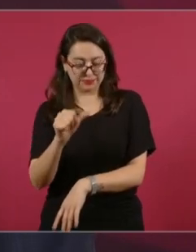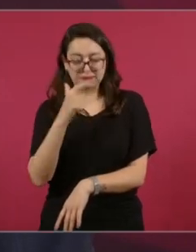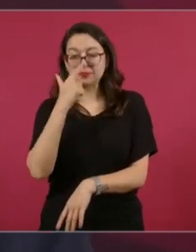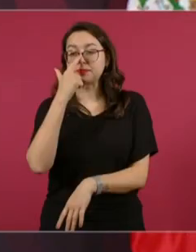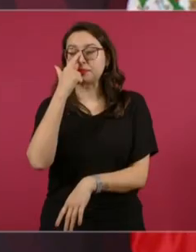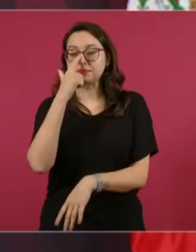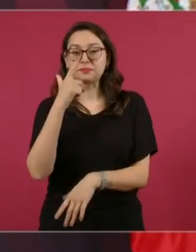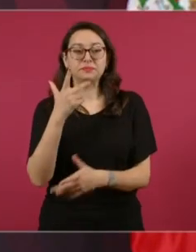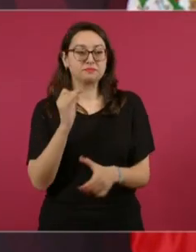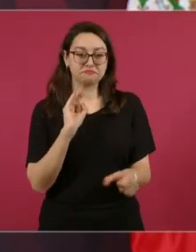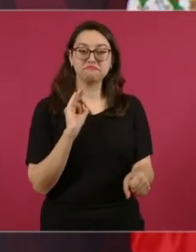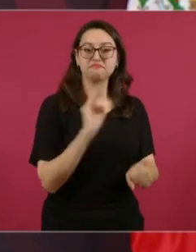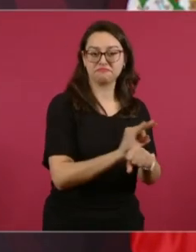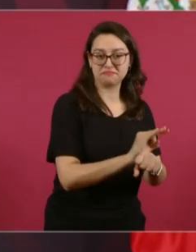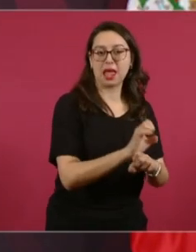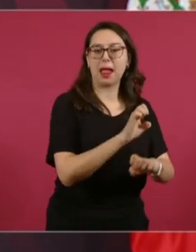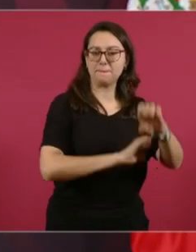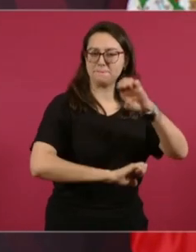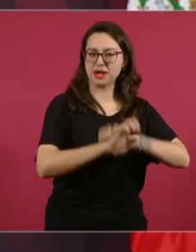asesinato